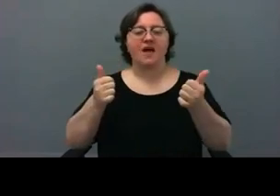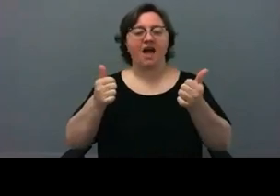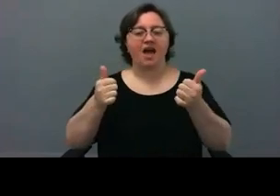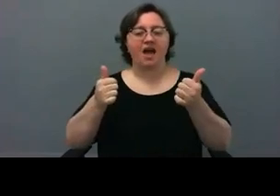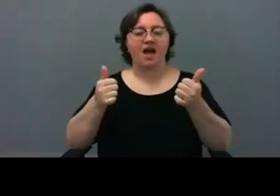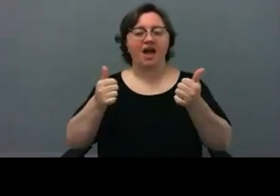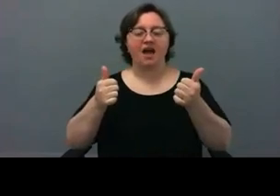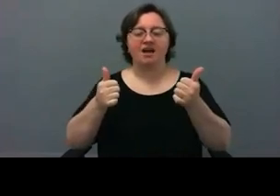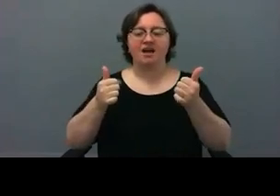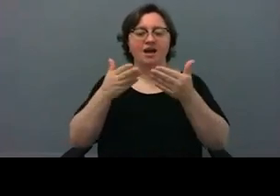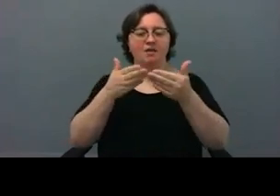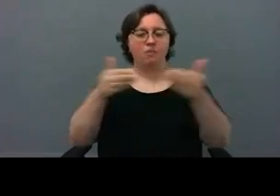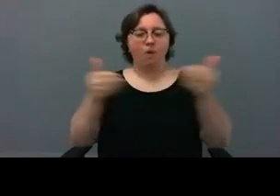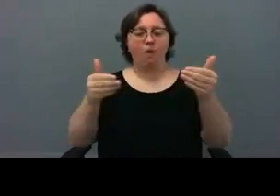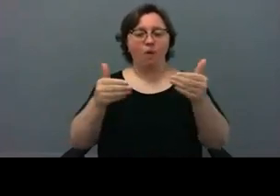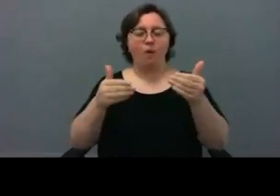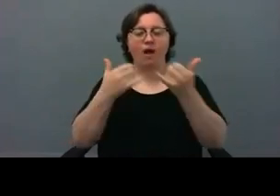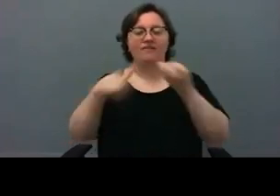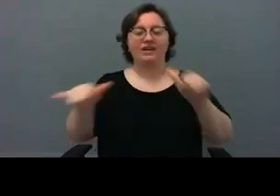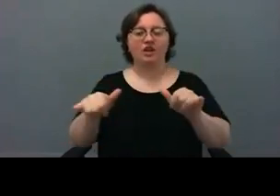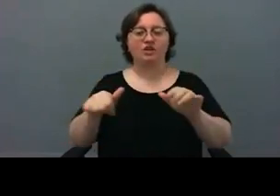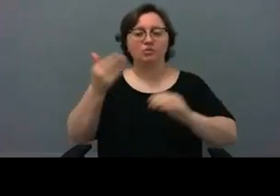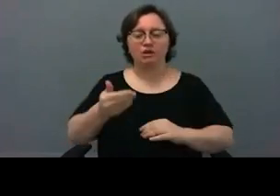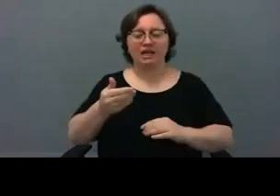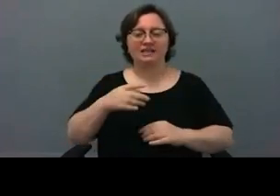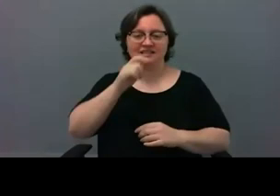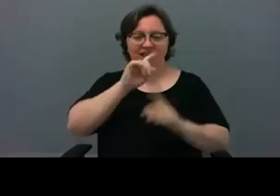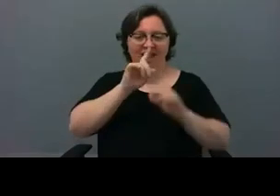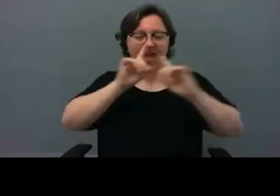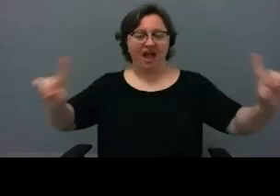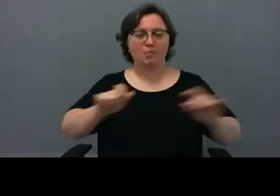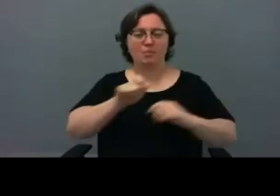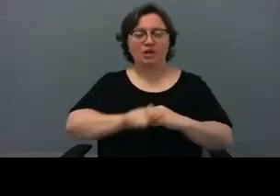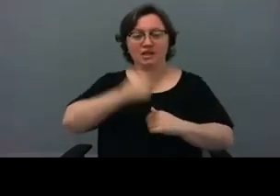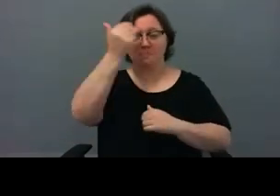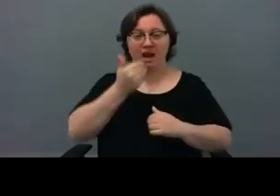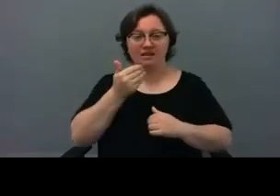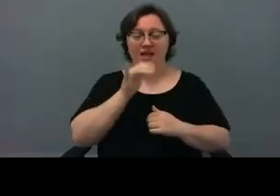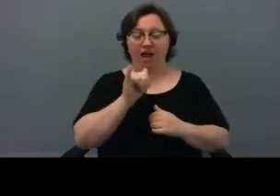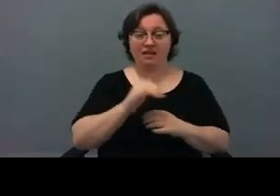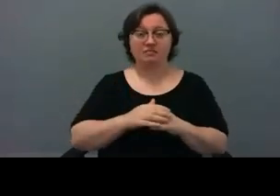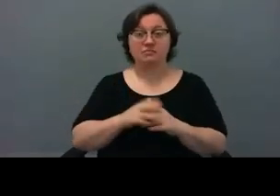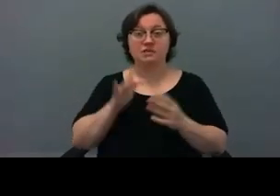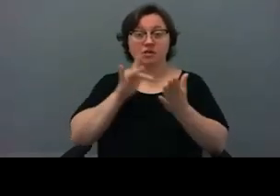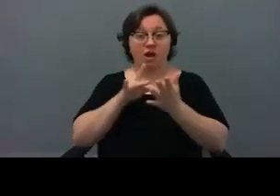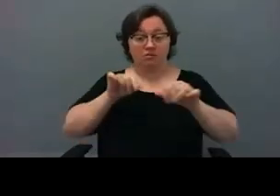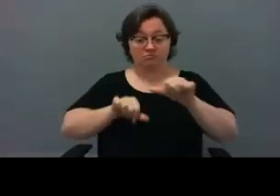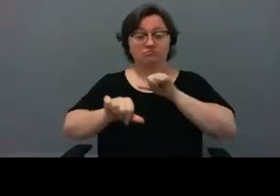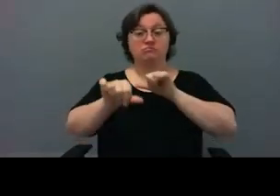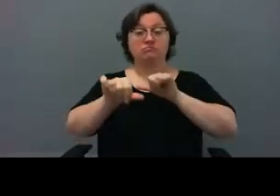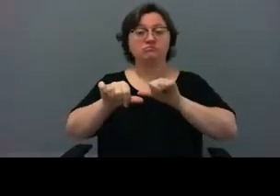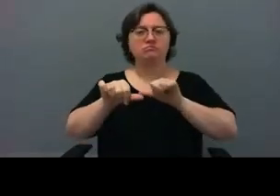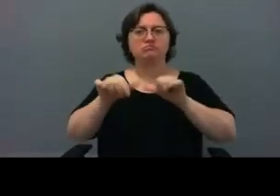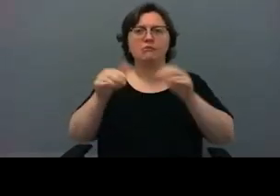uno de los eventos más importantes del año para las personas con parálisis cerebral y que da comienzo además con